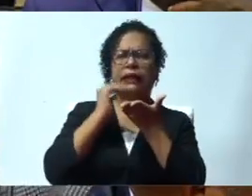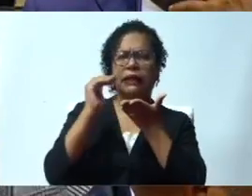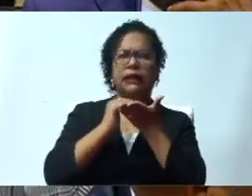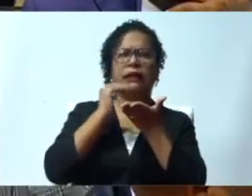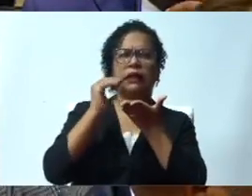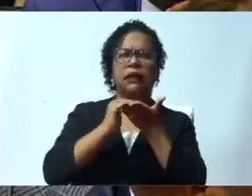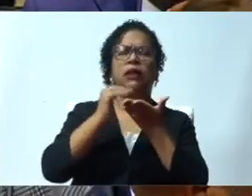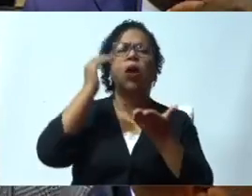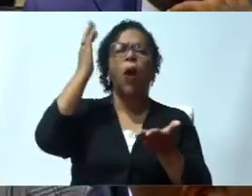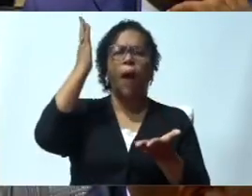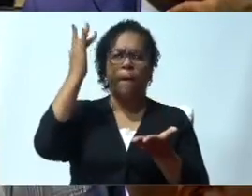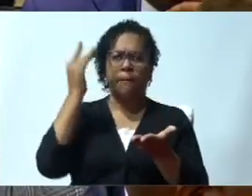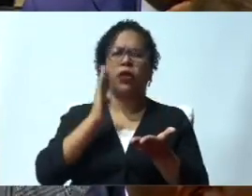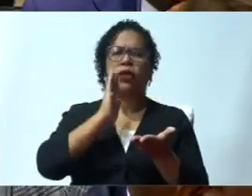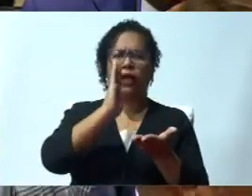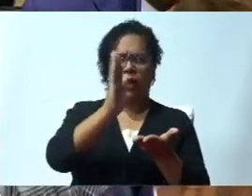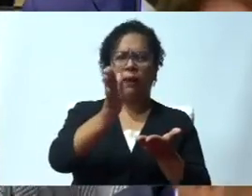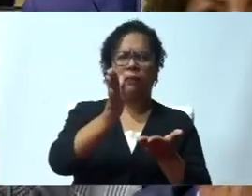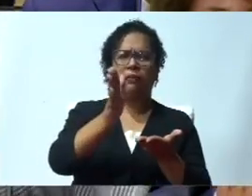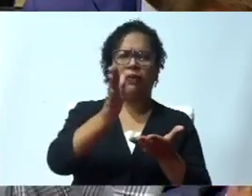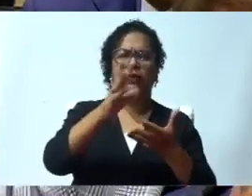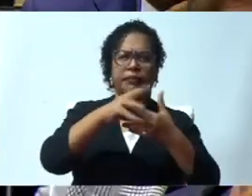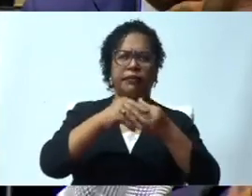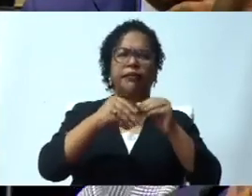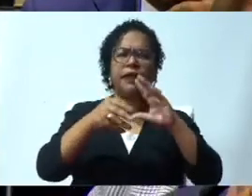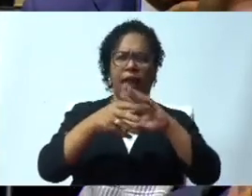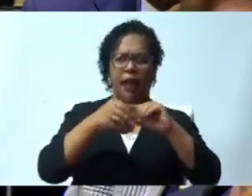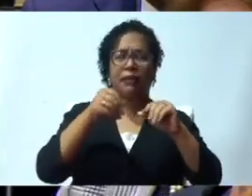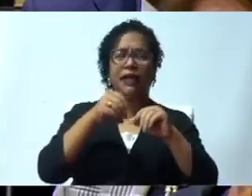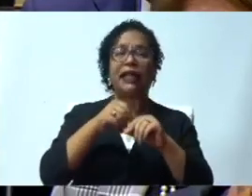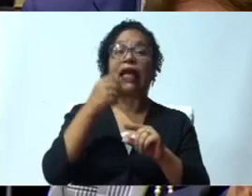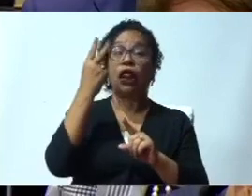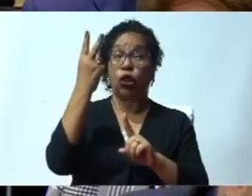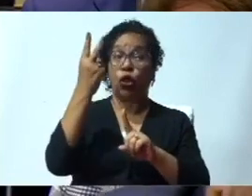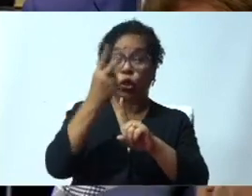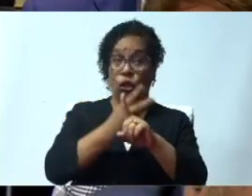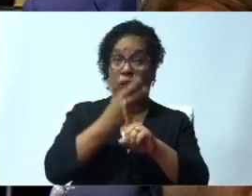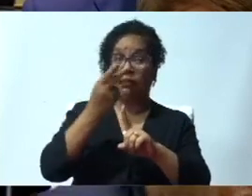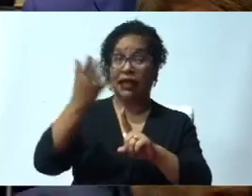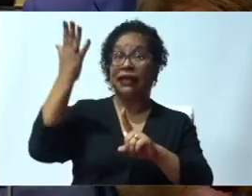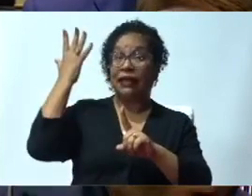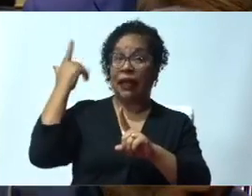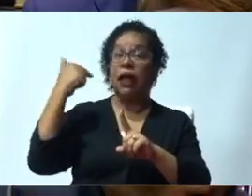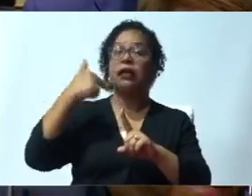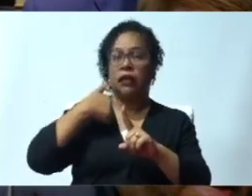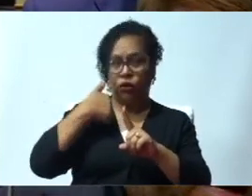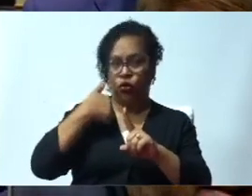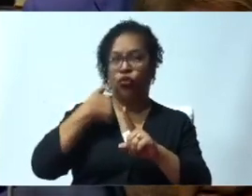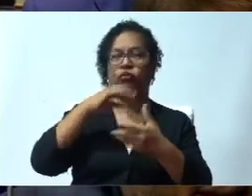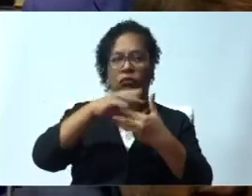voy a tomar este turno previo para hablar de algo que ya hace 2 meses y algo hablé aquí, y que usted,